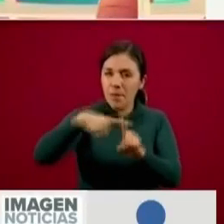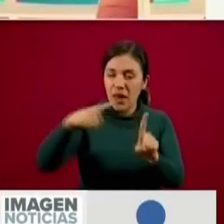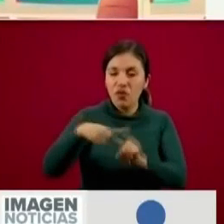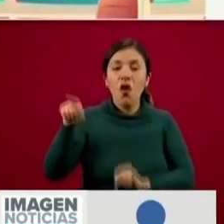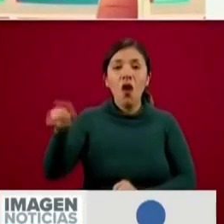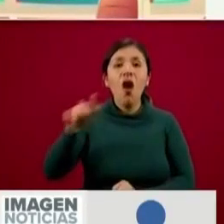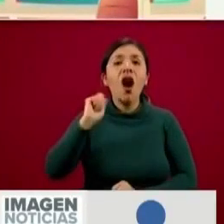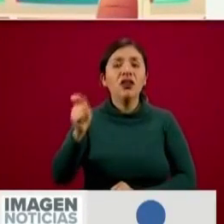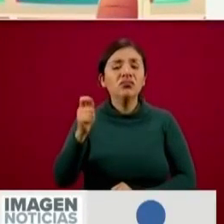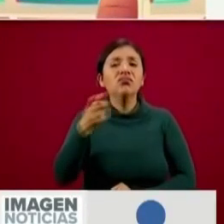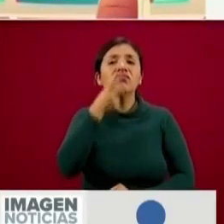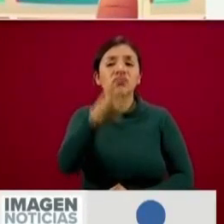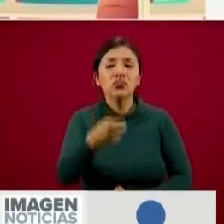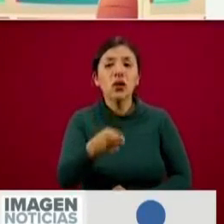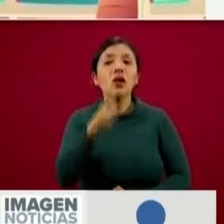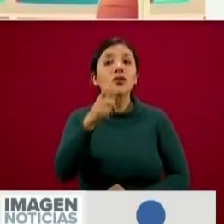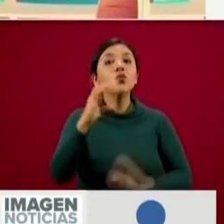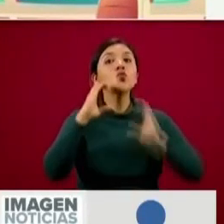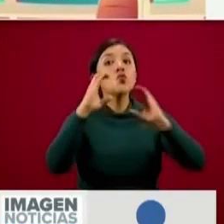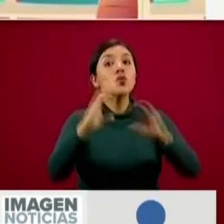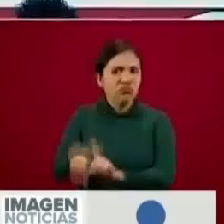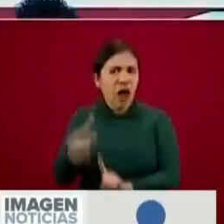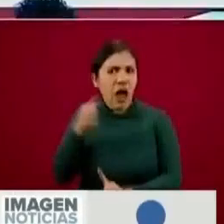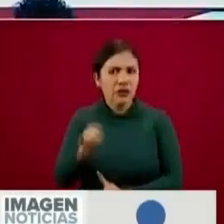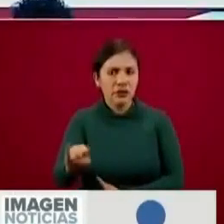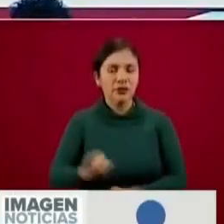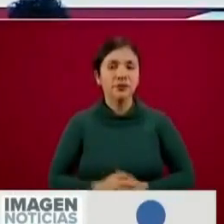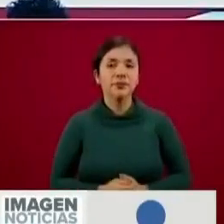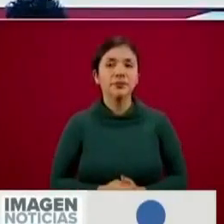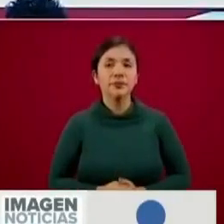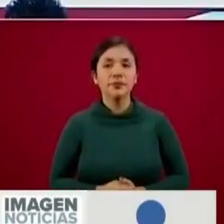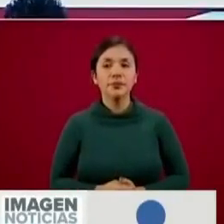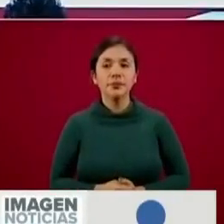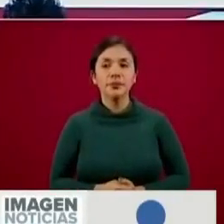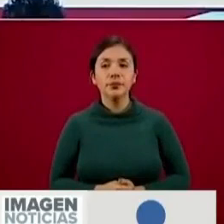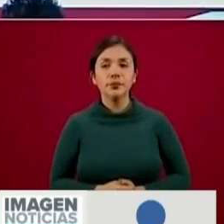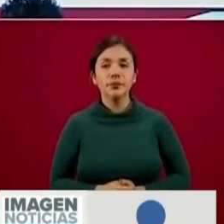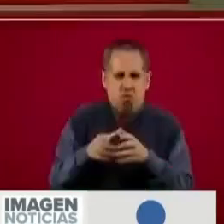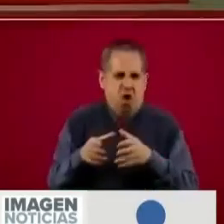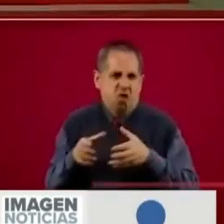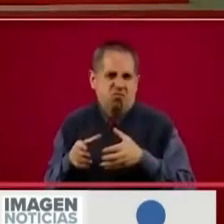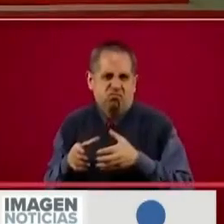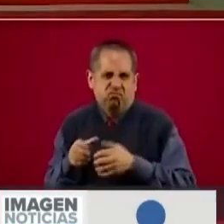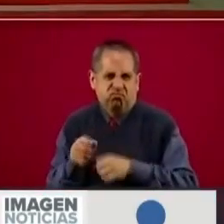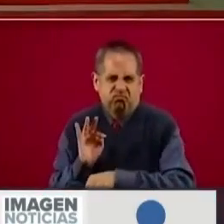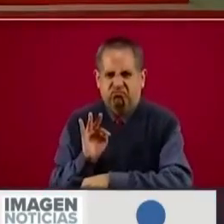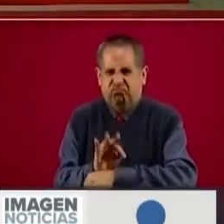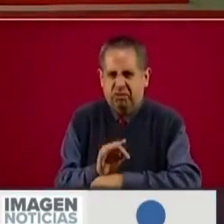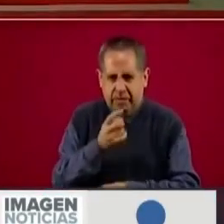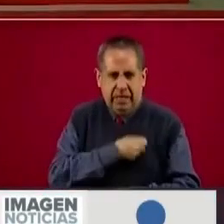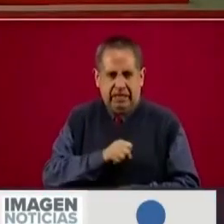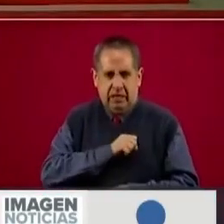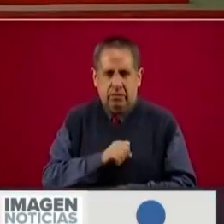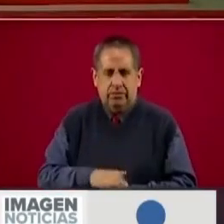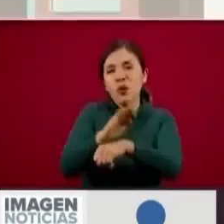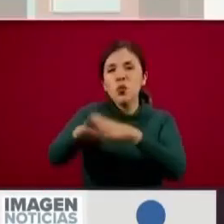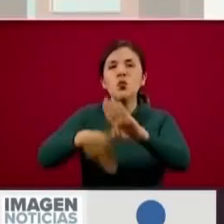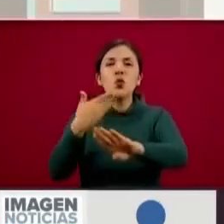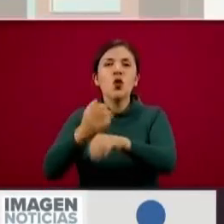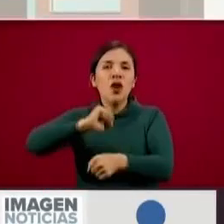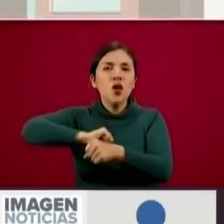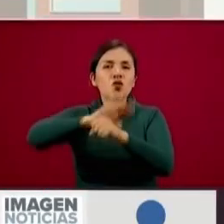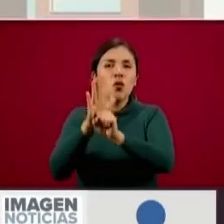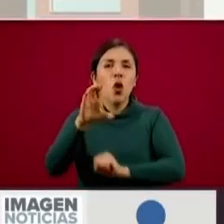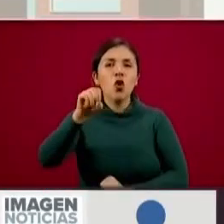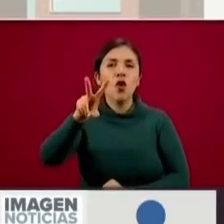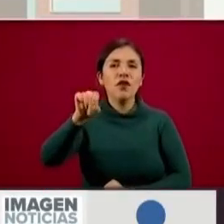pide evitar salir a las calles esperanza es el color amarillo y toma medidas para que